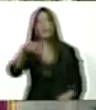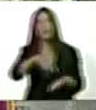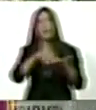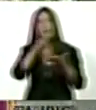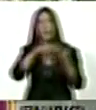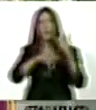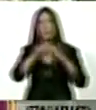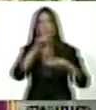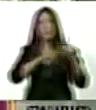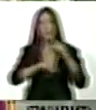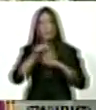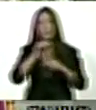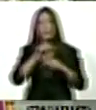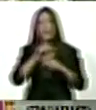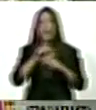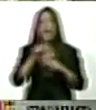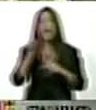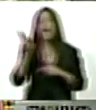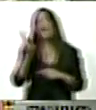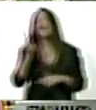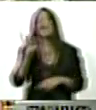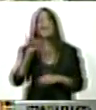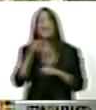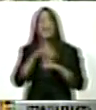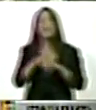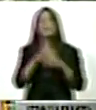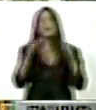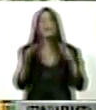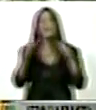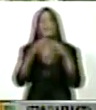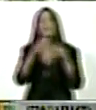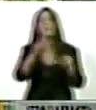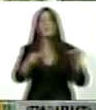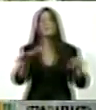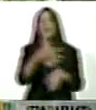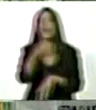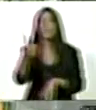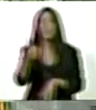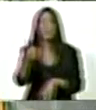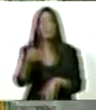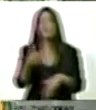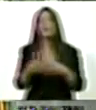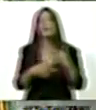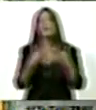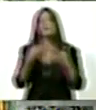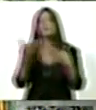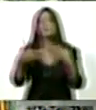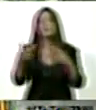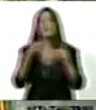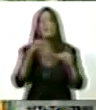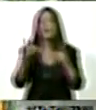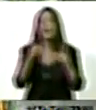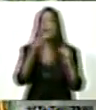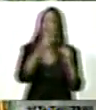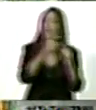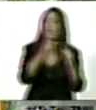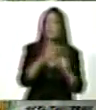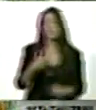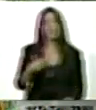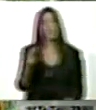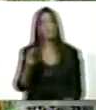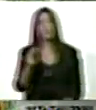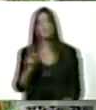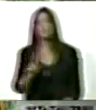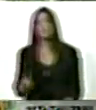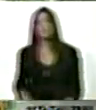Twitter, que su emisario Jorge Rodríguez se reúne en privado con importantes factores de la MUD en adelanto del diálogo con Acción Democrática, no es,